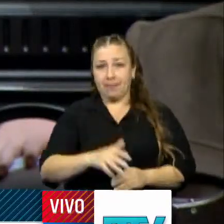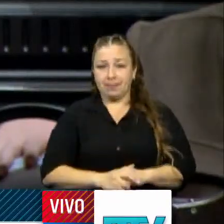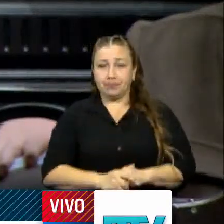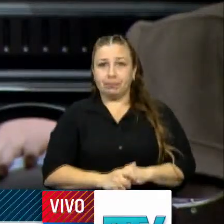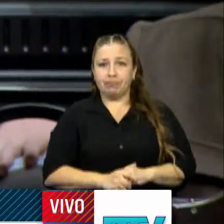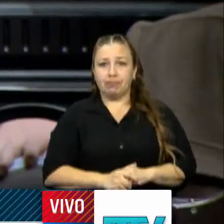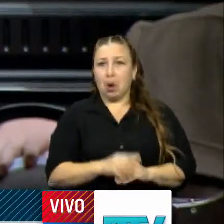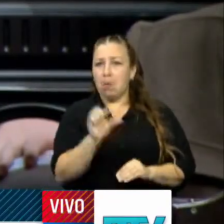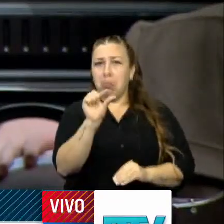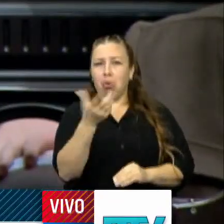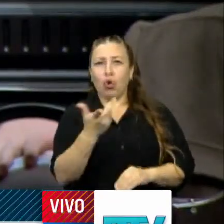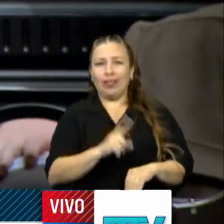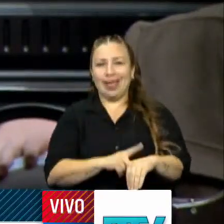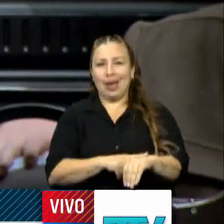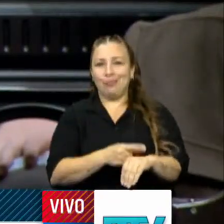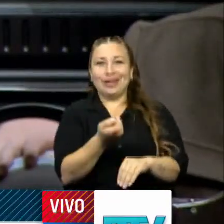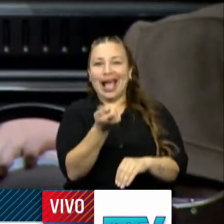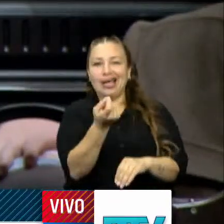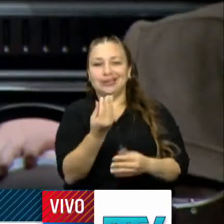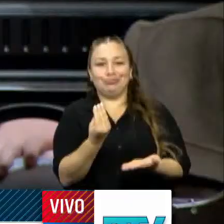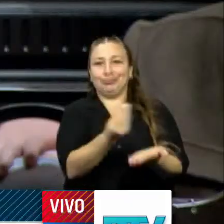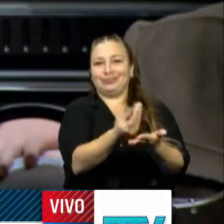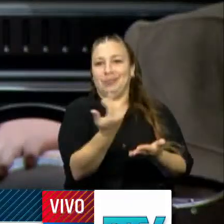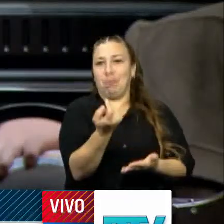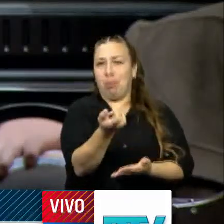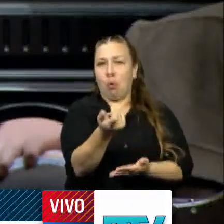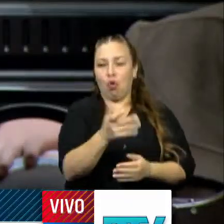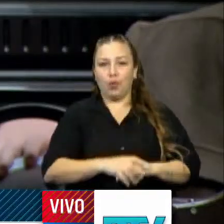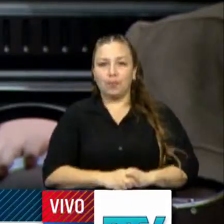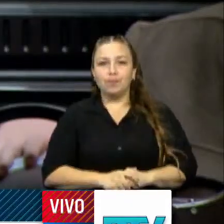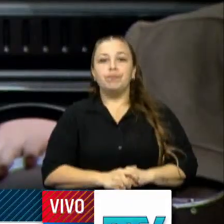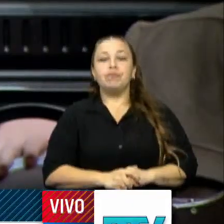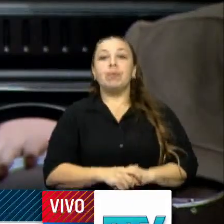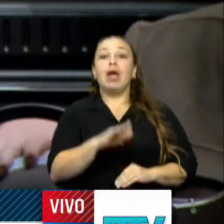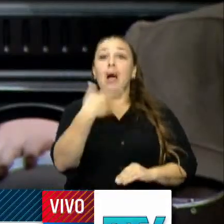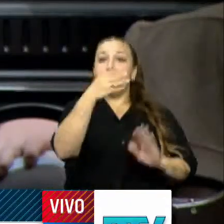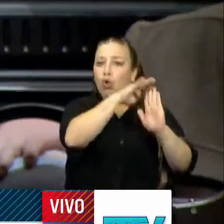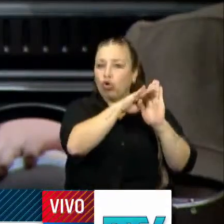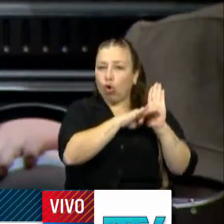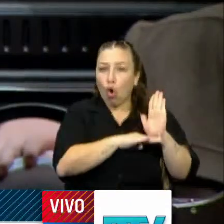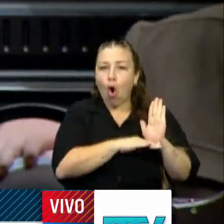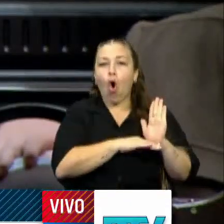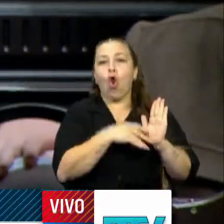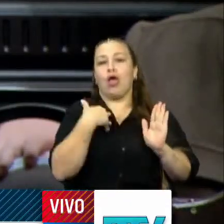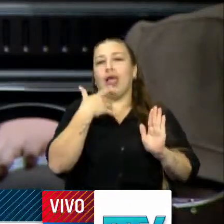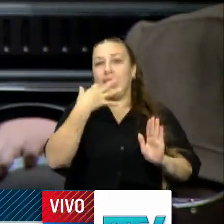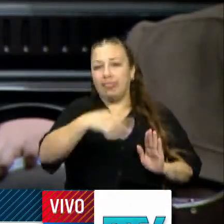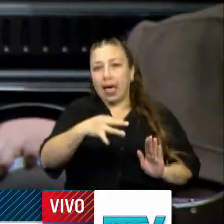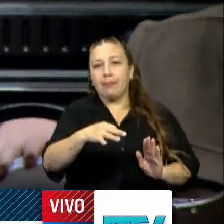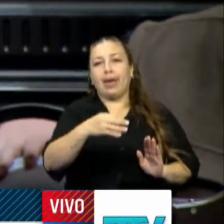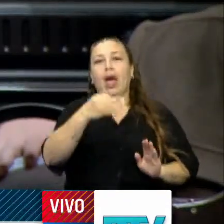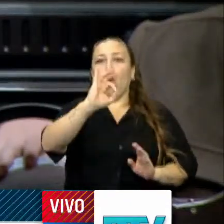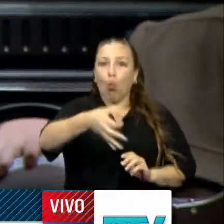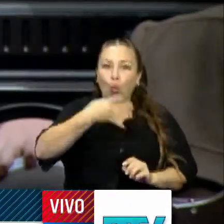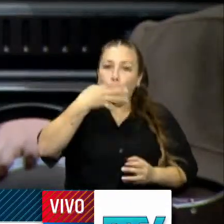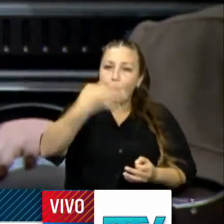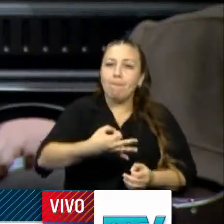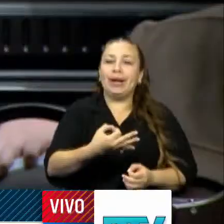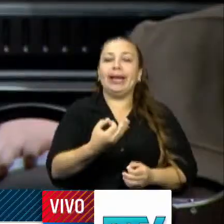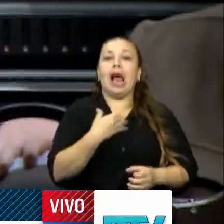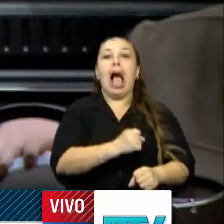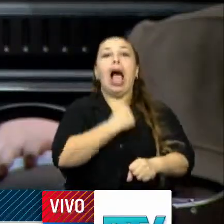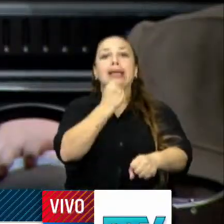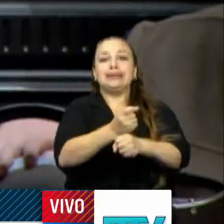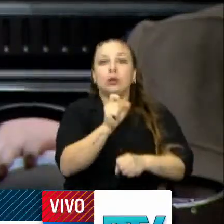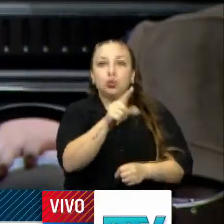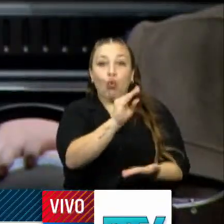Estaba prácticamente recién llegado. Después de todos los protocolos que uno tiene que cumplir para llegar hasta esa oficina, encontré